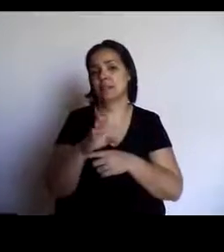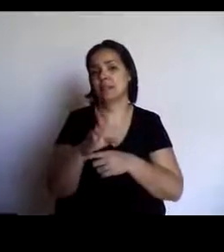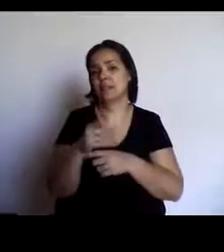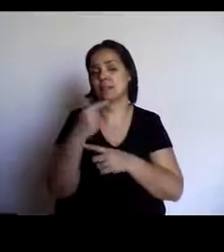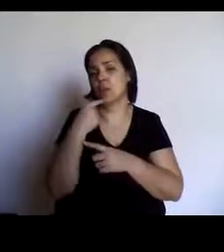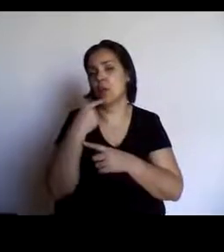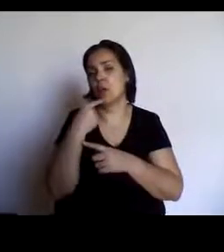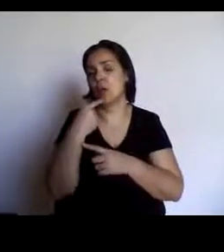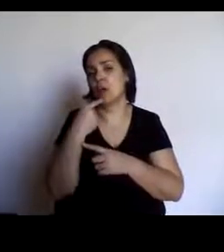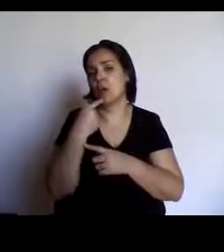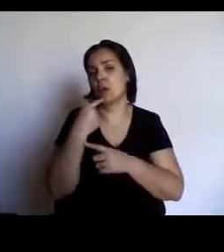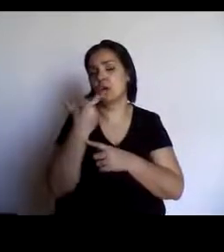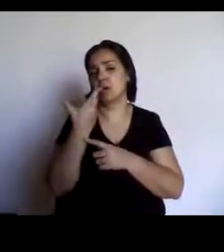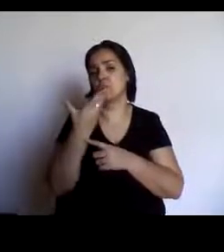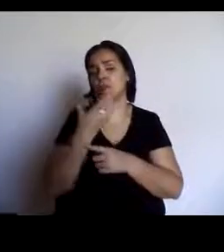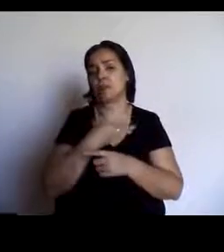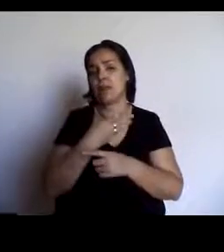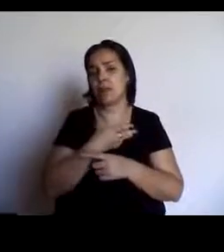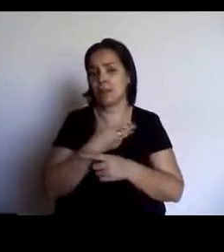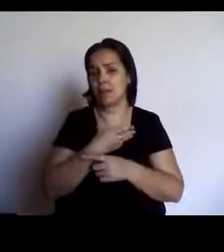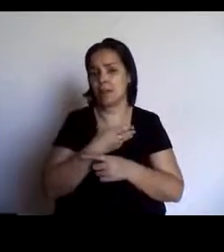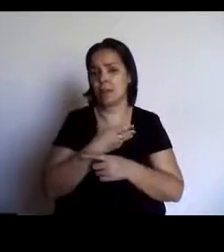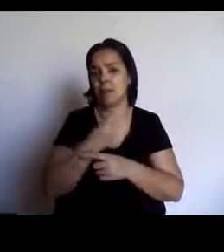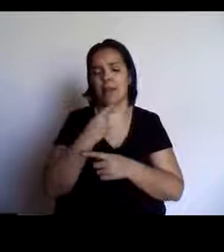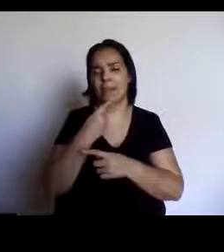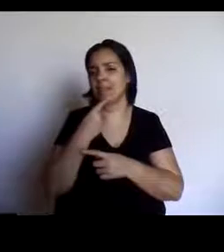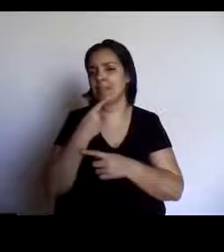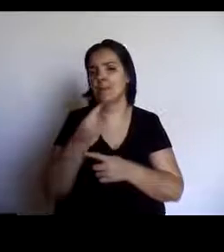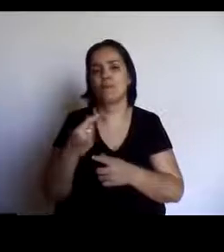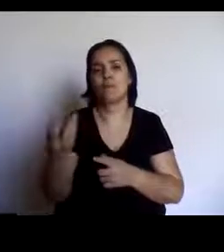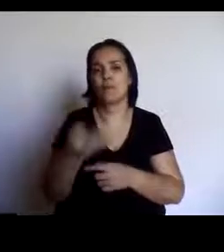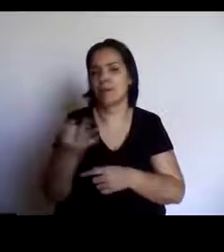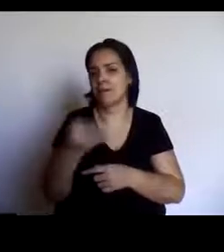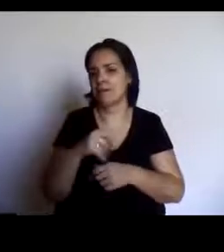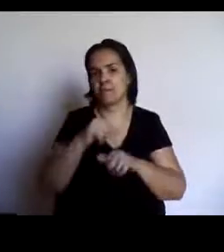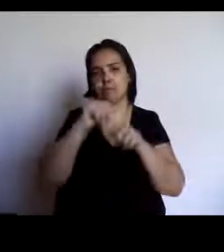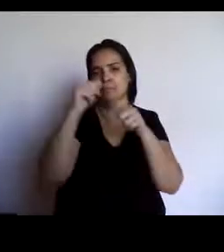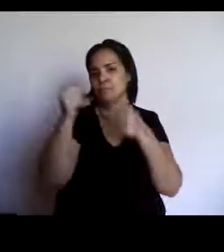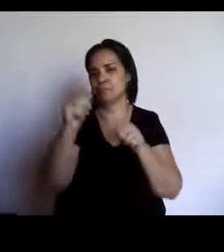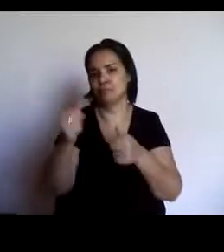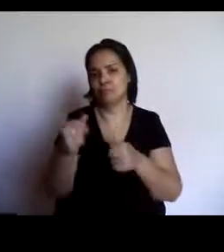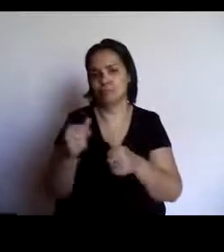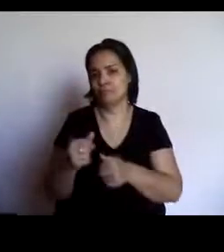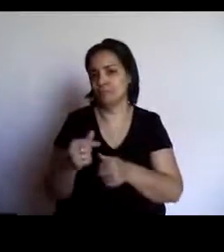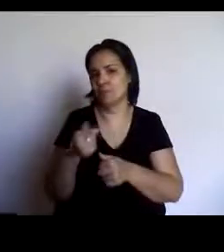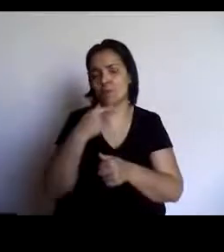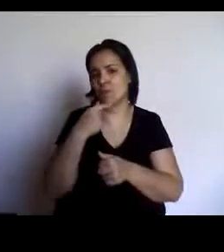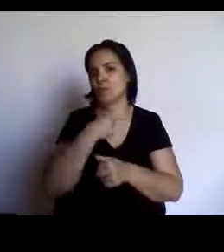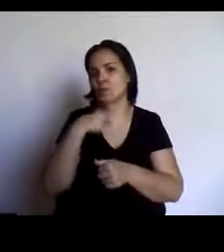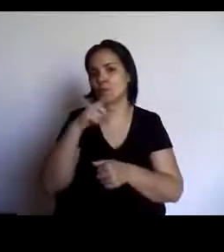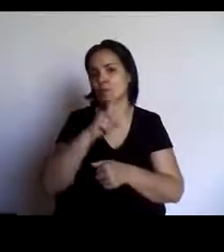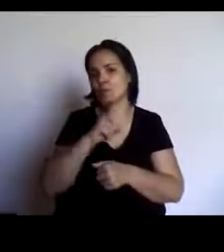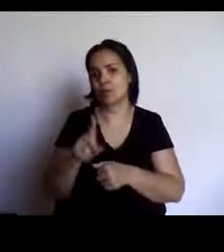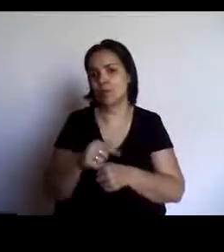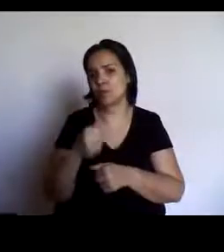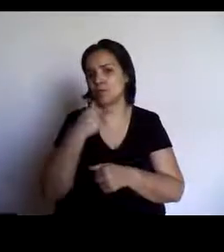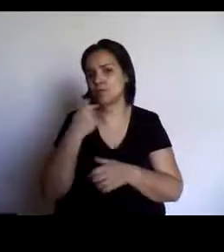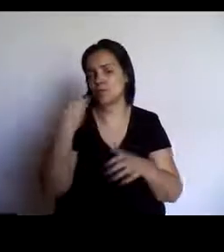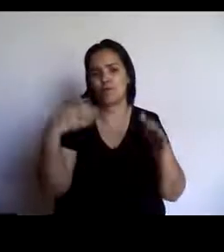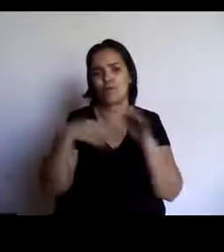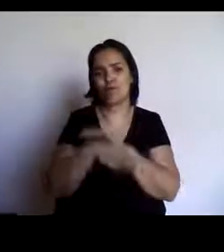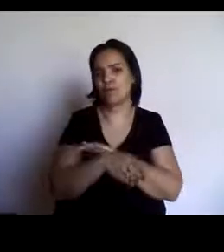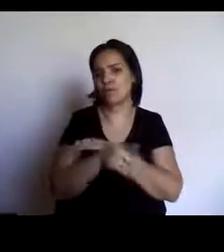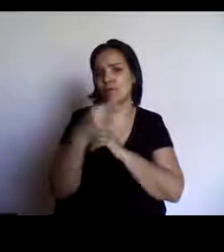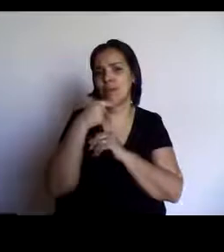los ayuntamientos beneficiarios de las EDUCIS reivindicamos que el modelo no nos gustaba y que queríamos un acceso directo